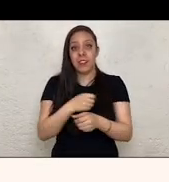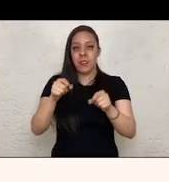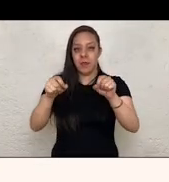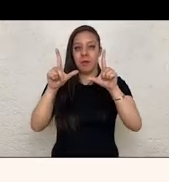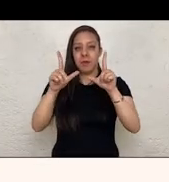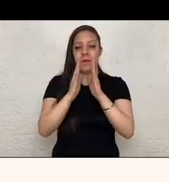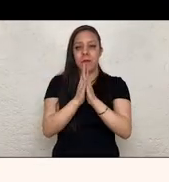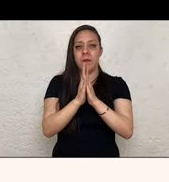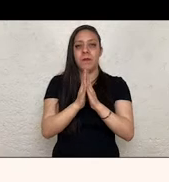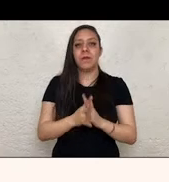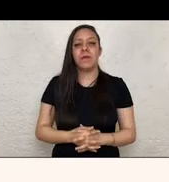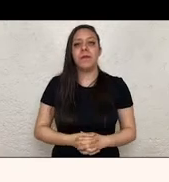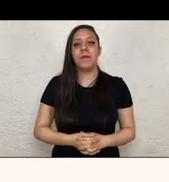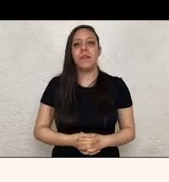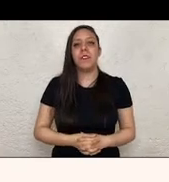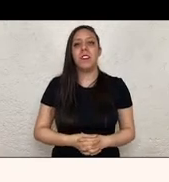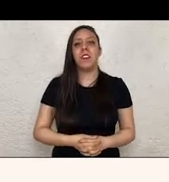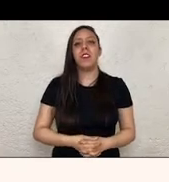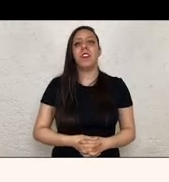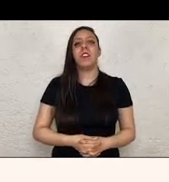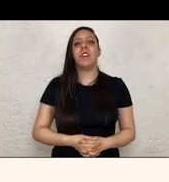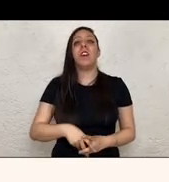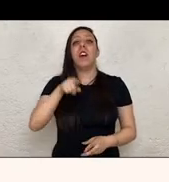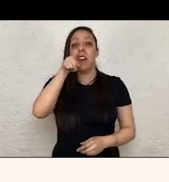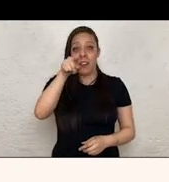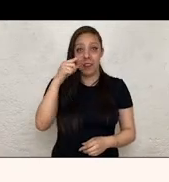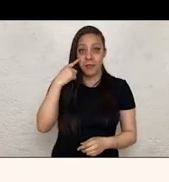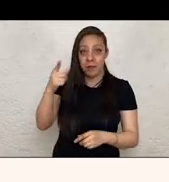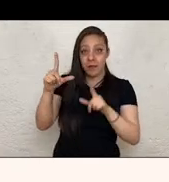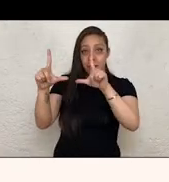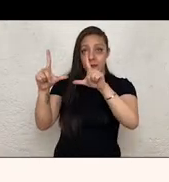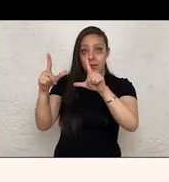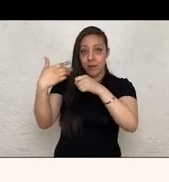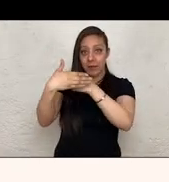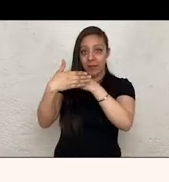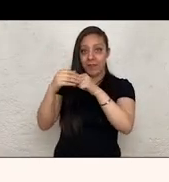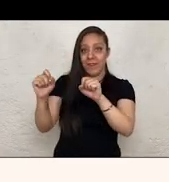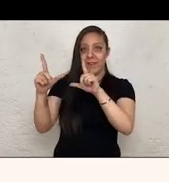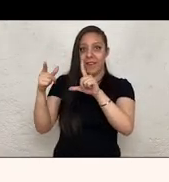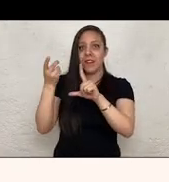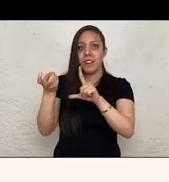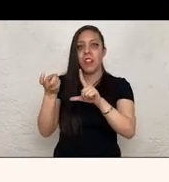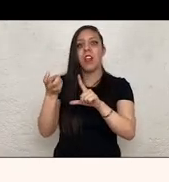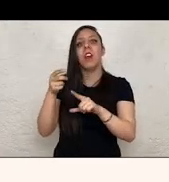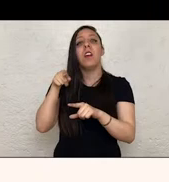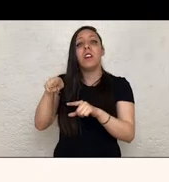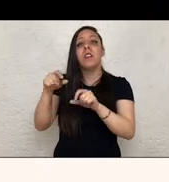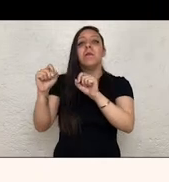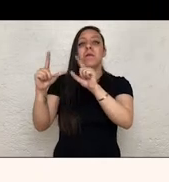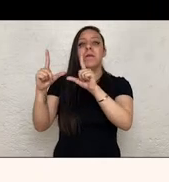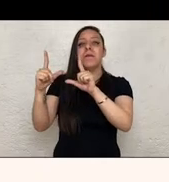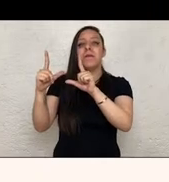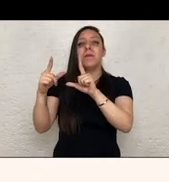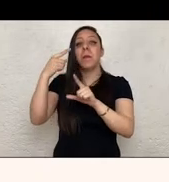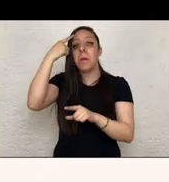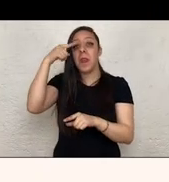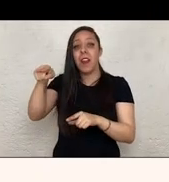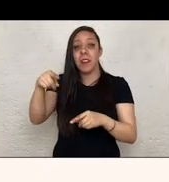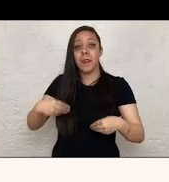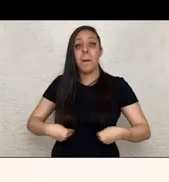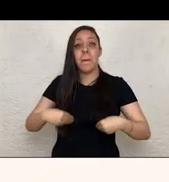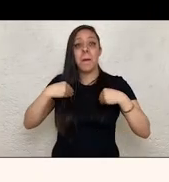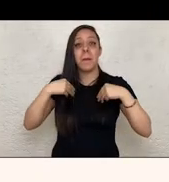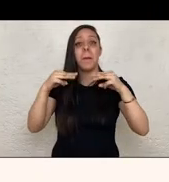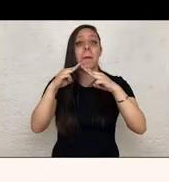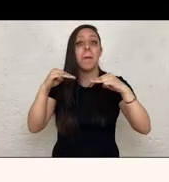Pasando al próximo, allí sale en el plan. Y el próximo, ella no